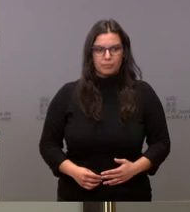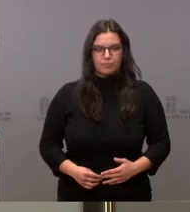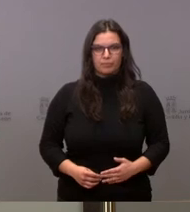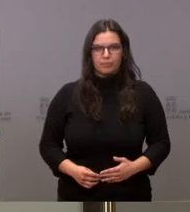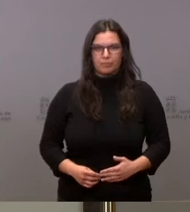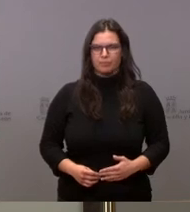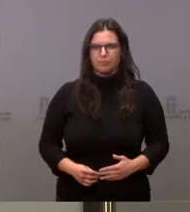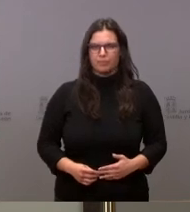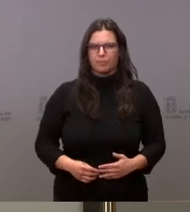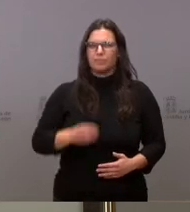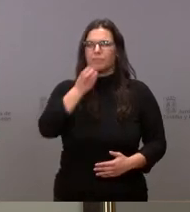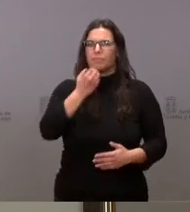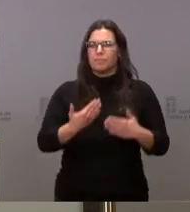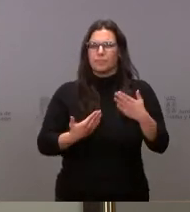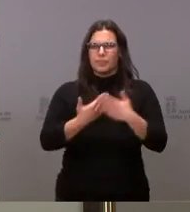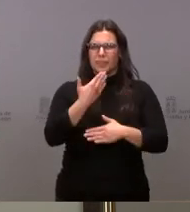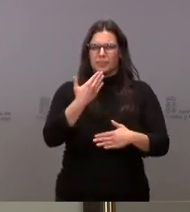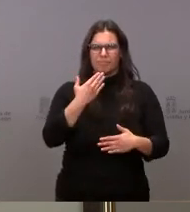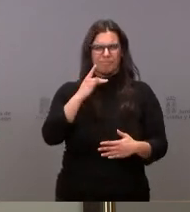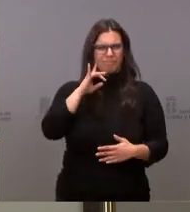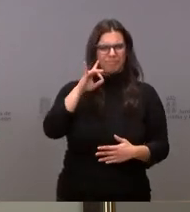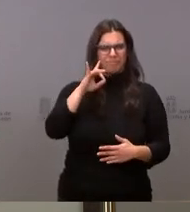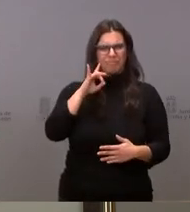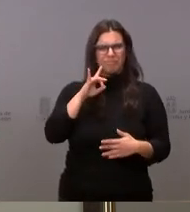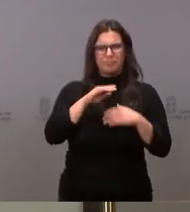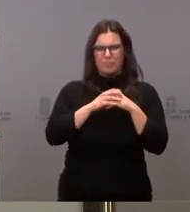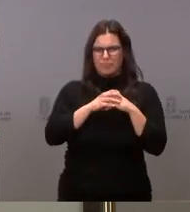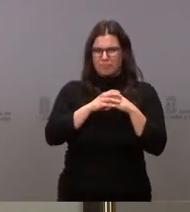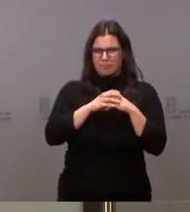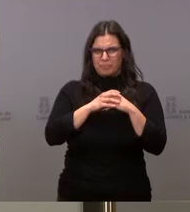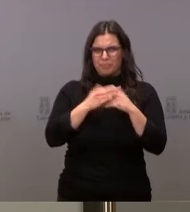buenos días y muchas gracias presencia comenzamos